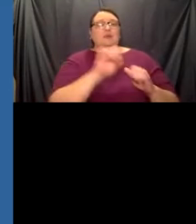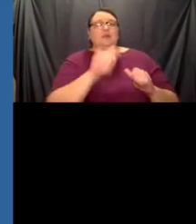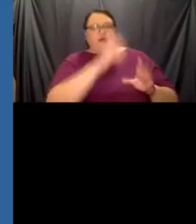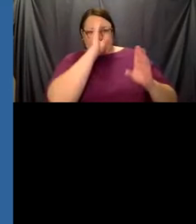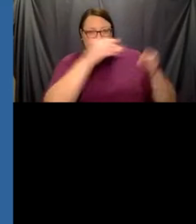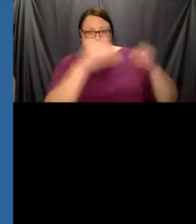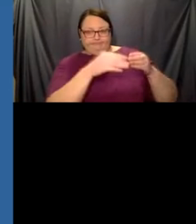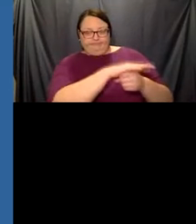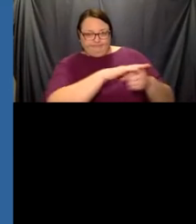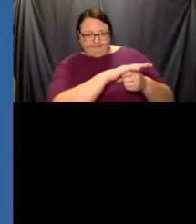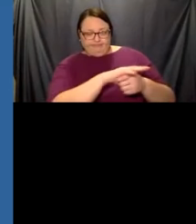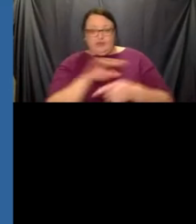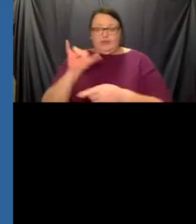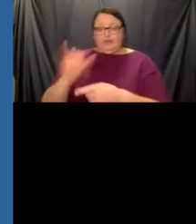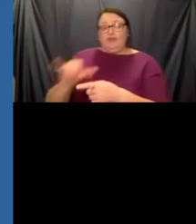estratégica de